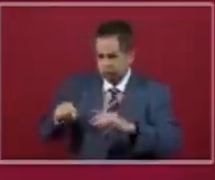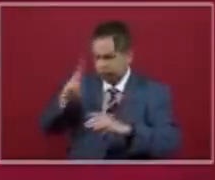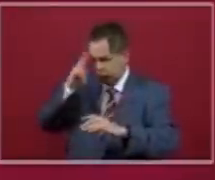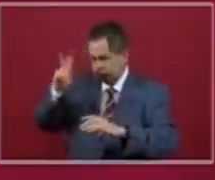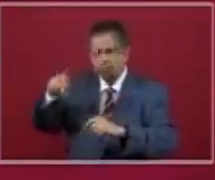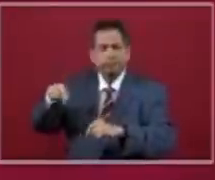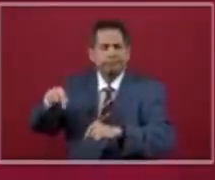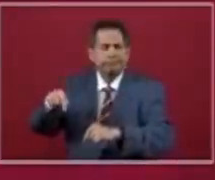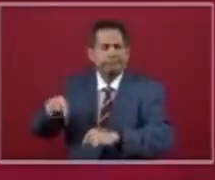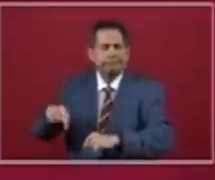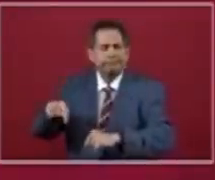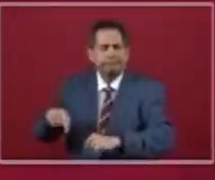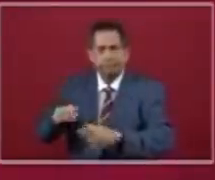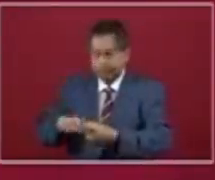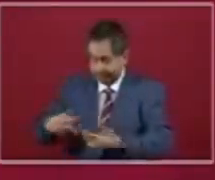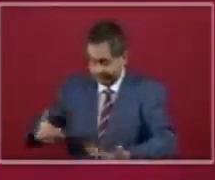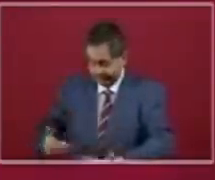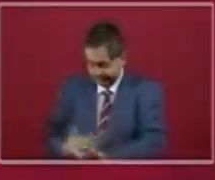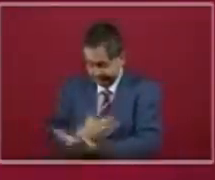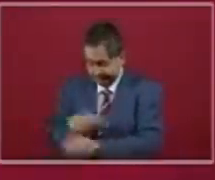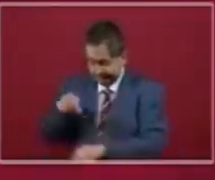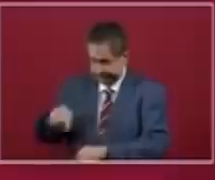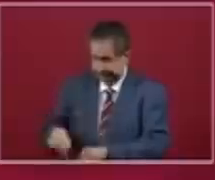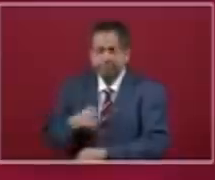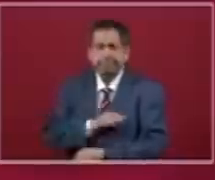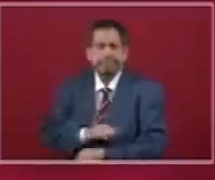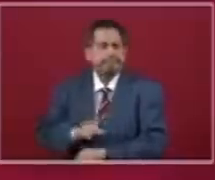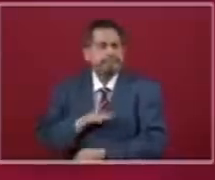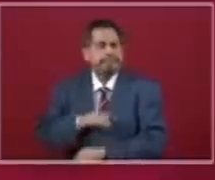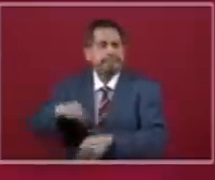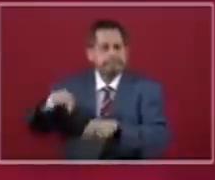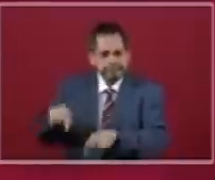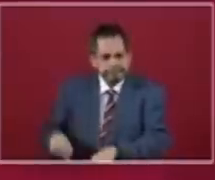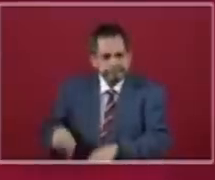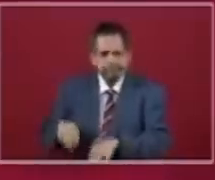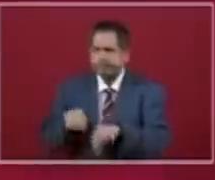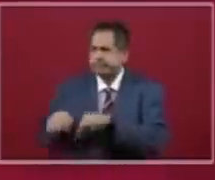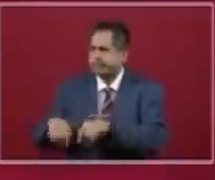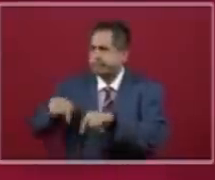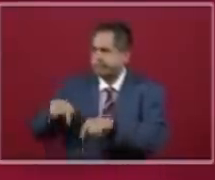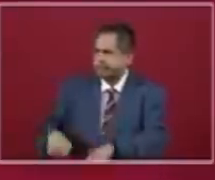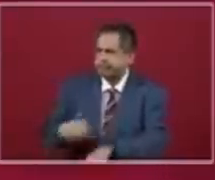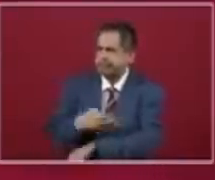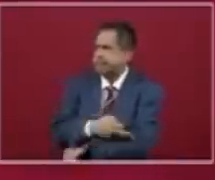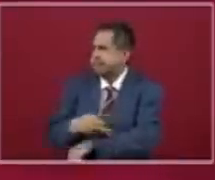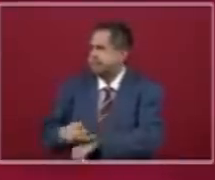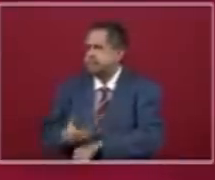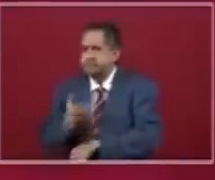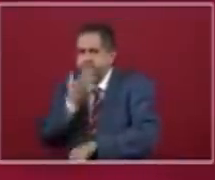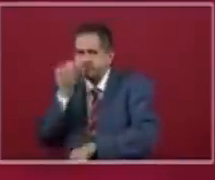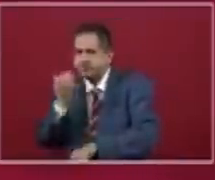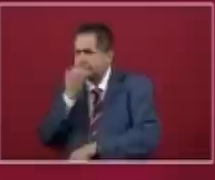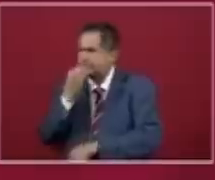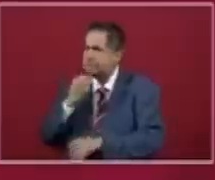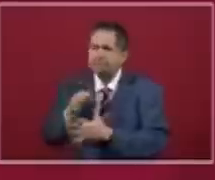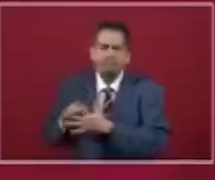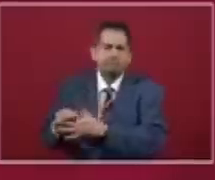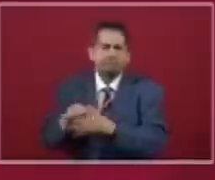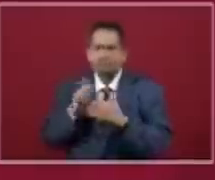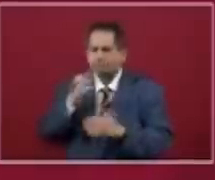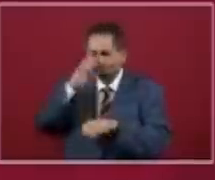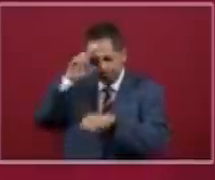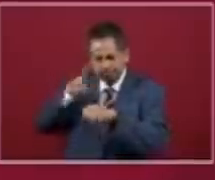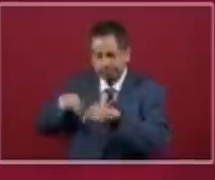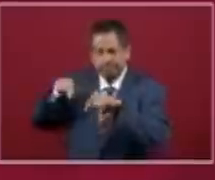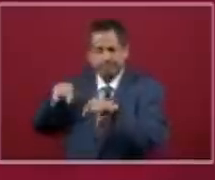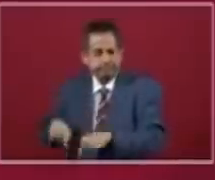felices donde nacieron, donde están sus familiares, sus costumbres, sus